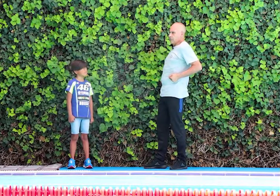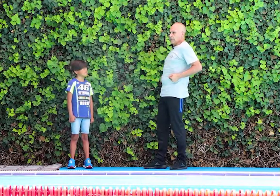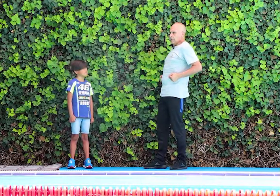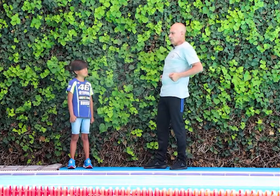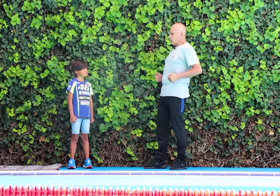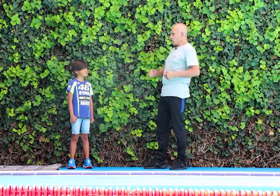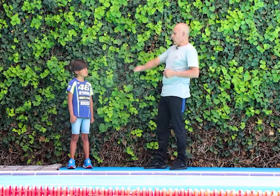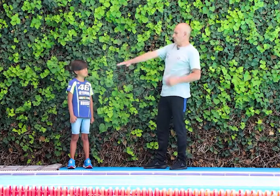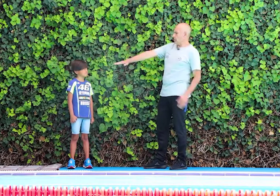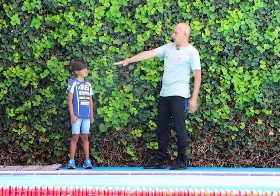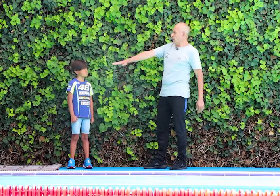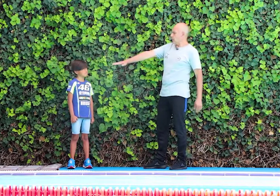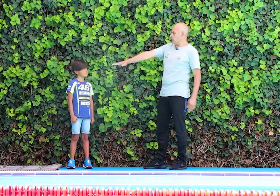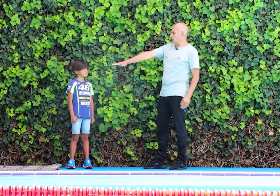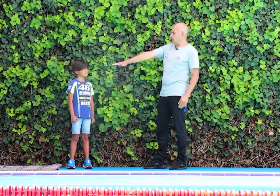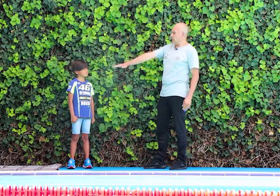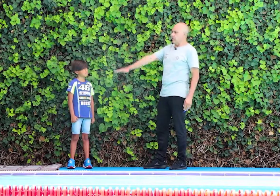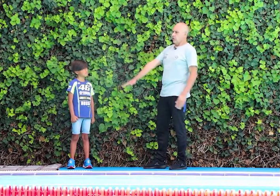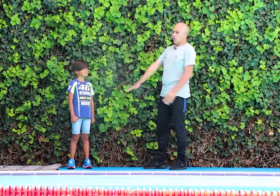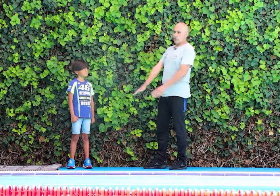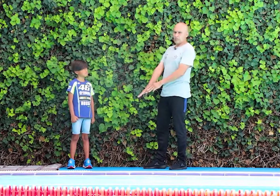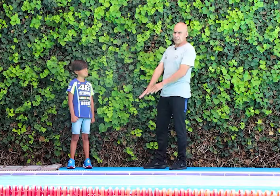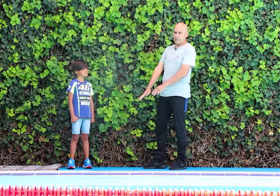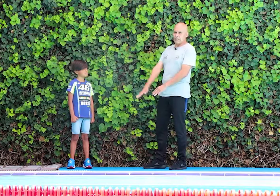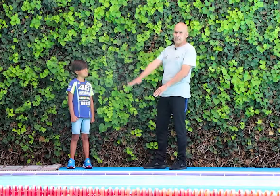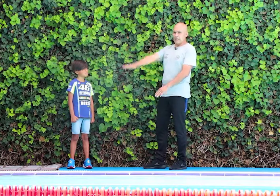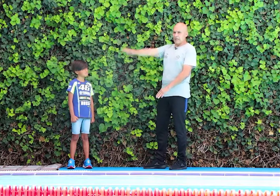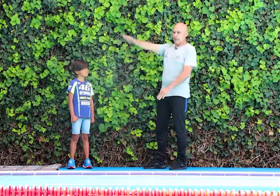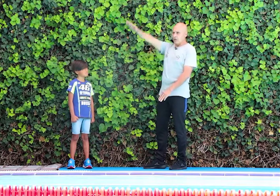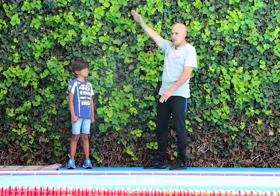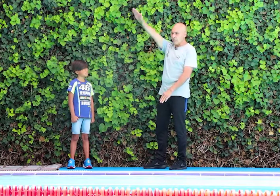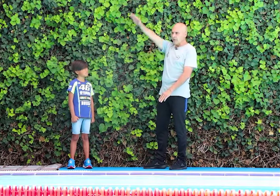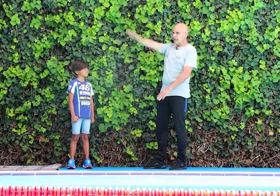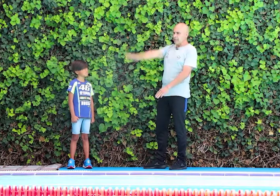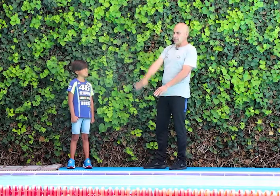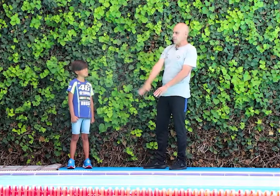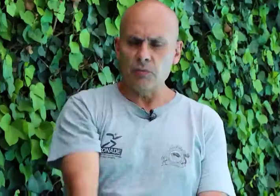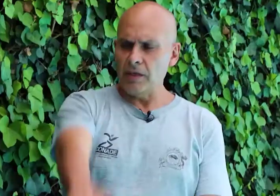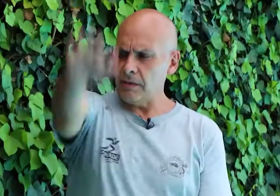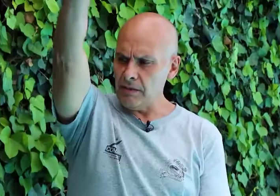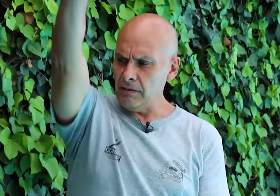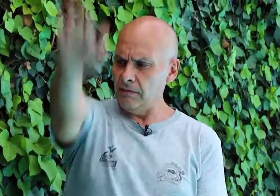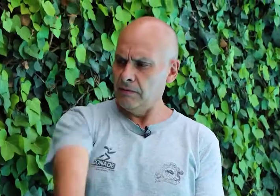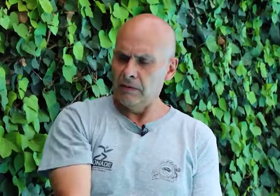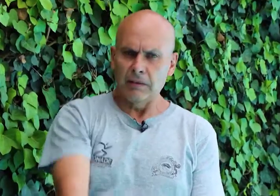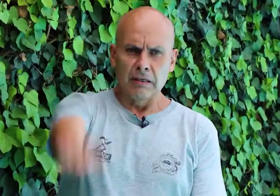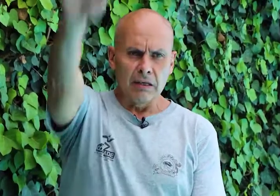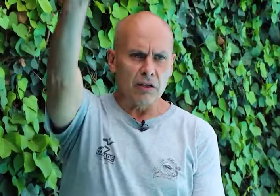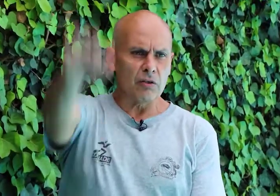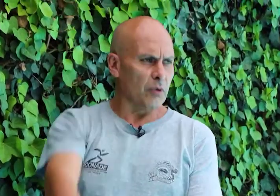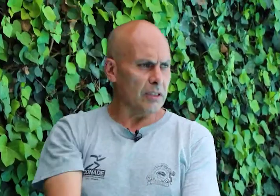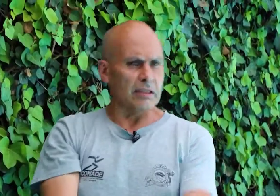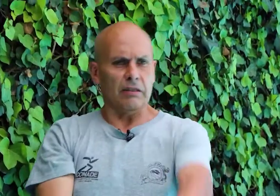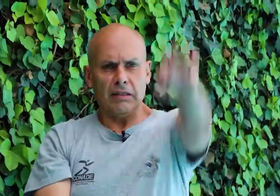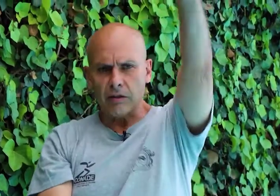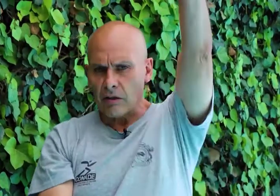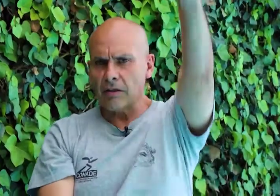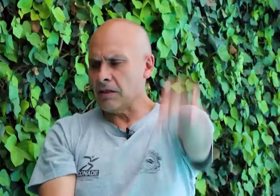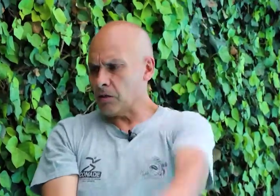el suelo y nos vamos a estirar las piernas. Lo que vamos a hacer es elevar una pierna 10 veces y